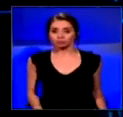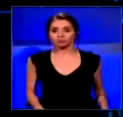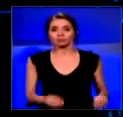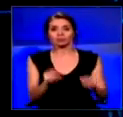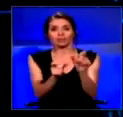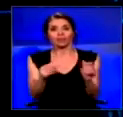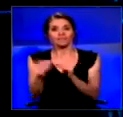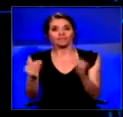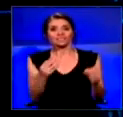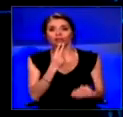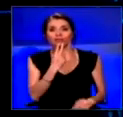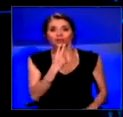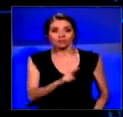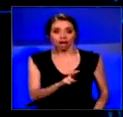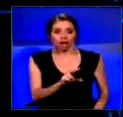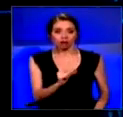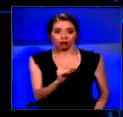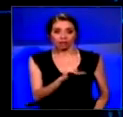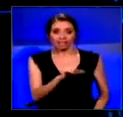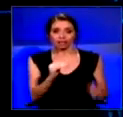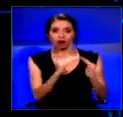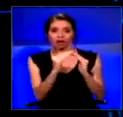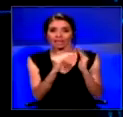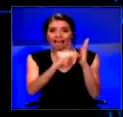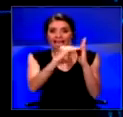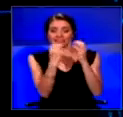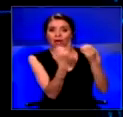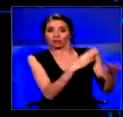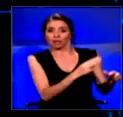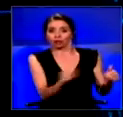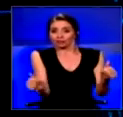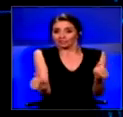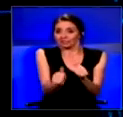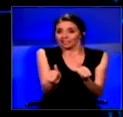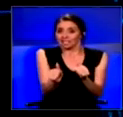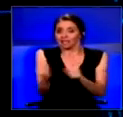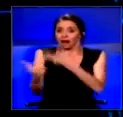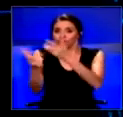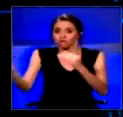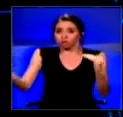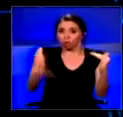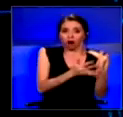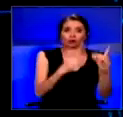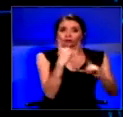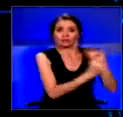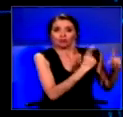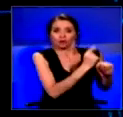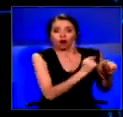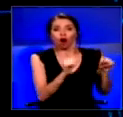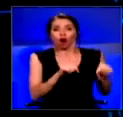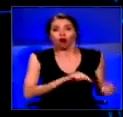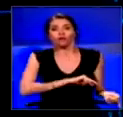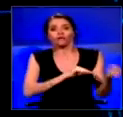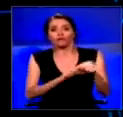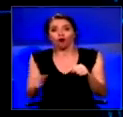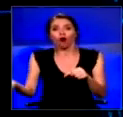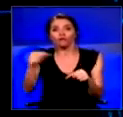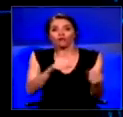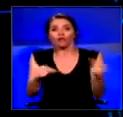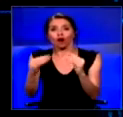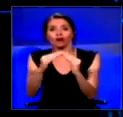Los vecinos de Rodelillo, que dejaron sus casas, lo hicieron a metros del fuego que amenazaba sus viviendas, hoy pudieron finalmente regresar, lo hicieron mucho más